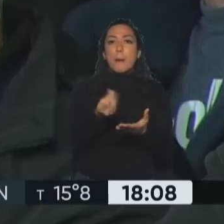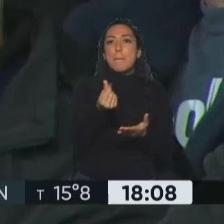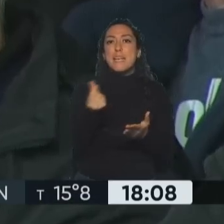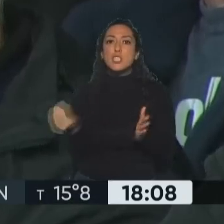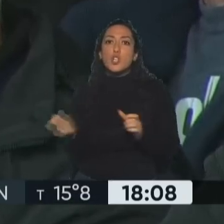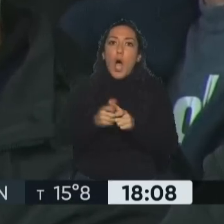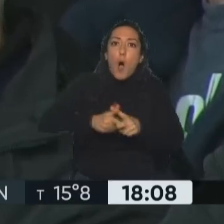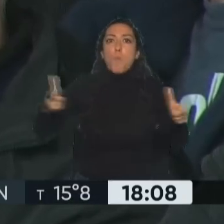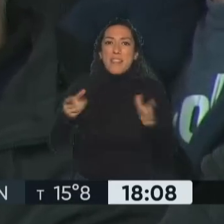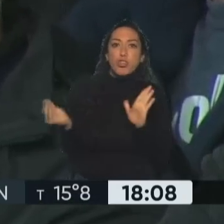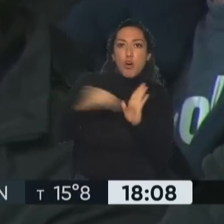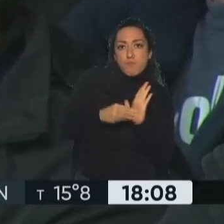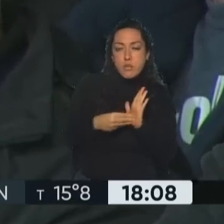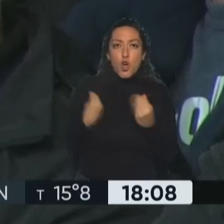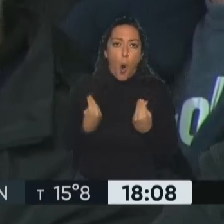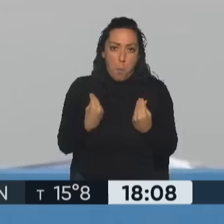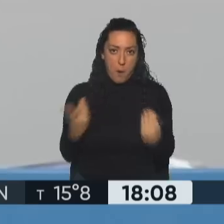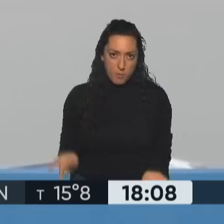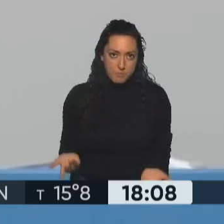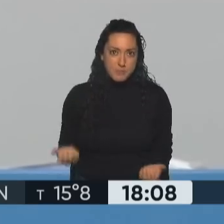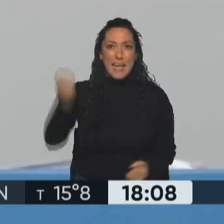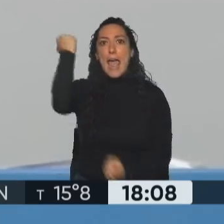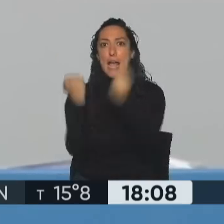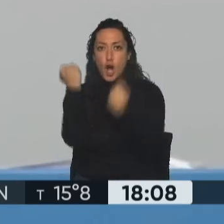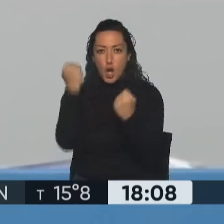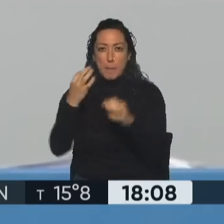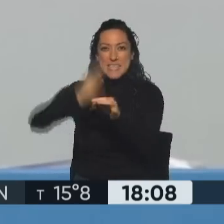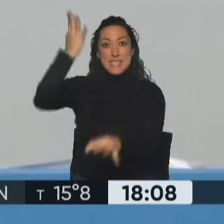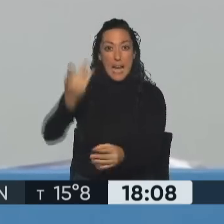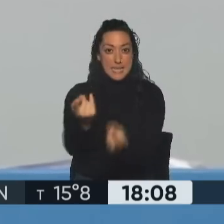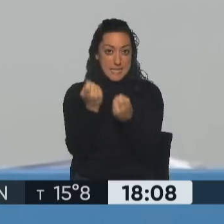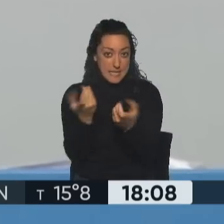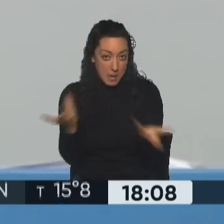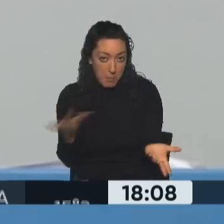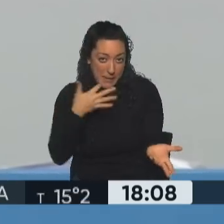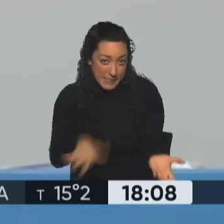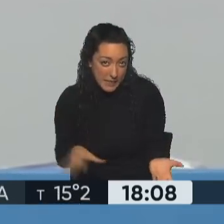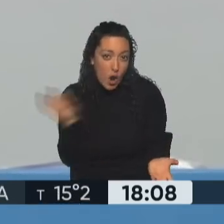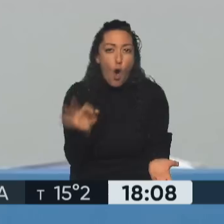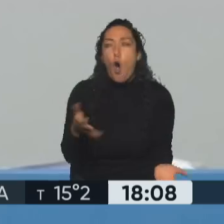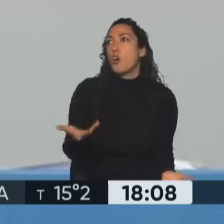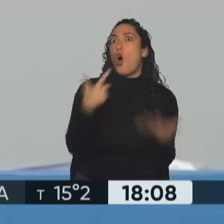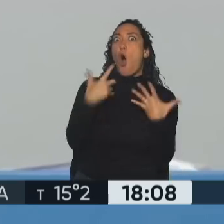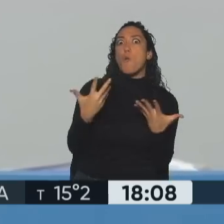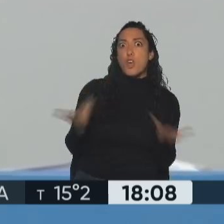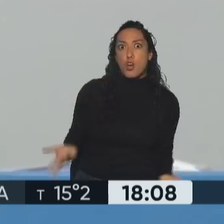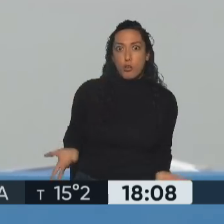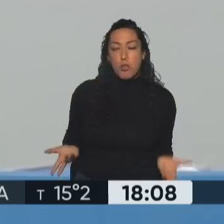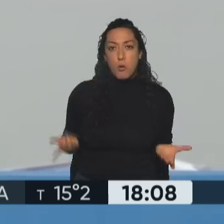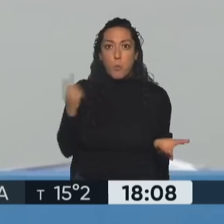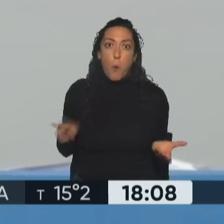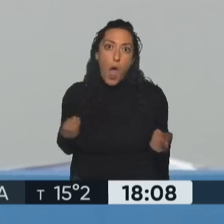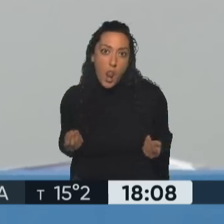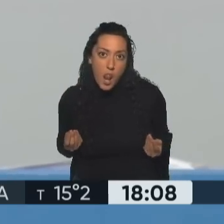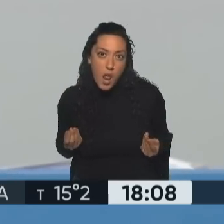precios? ¿Es razonable? ¿Hay que ser economista para entender esto? ¿O es de sentido común? Y no estoy